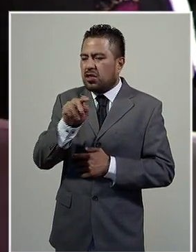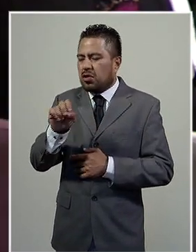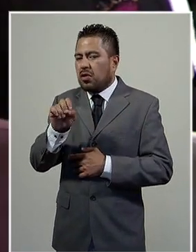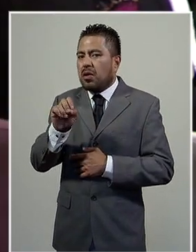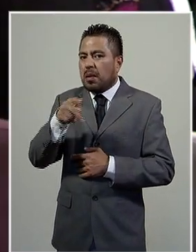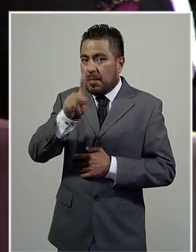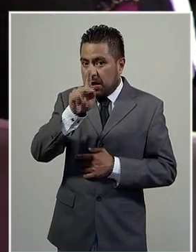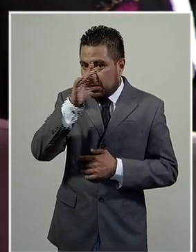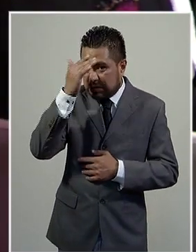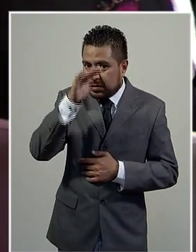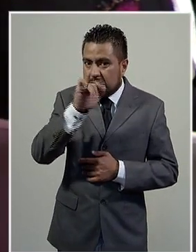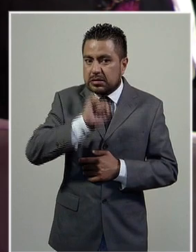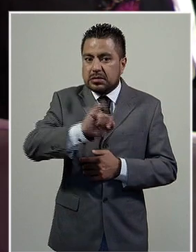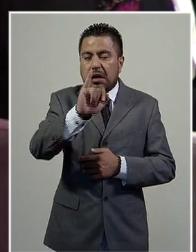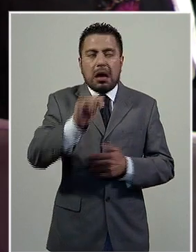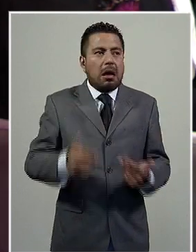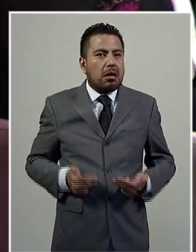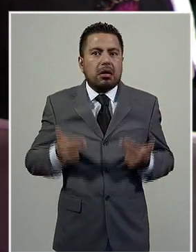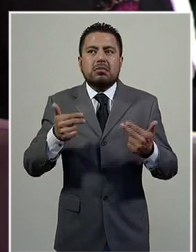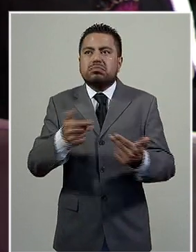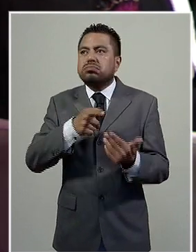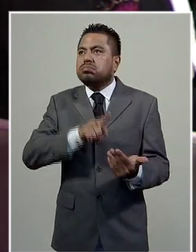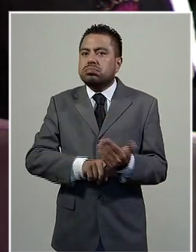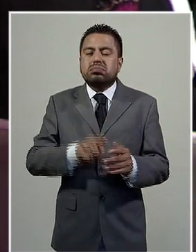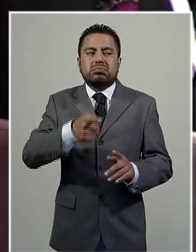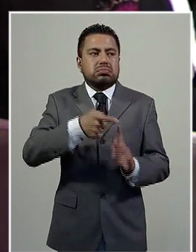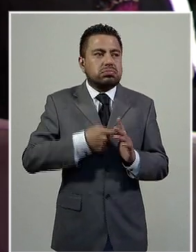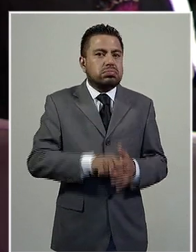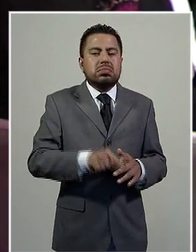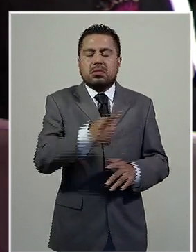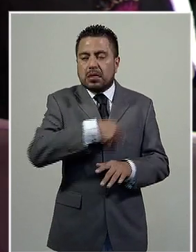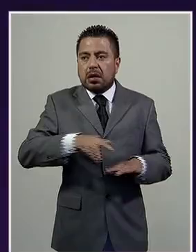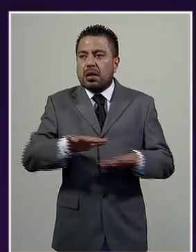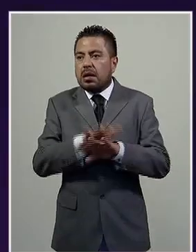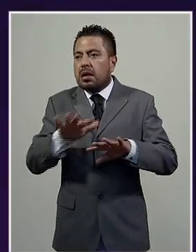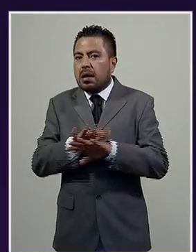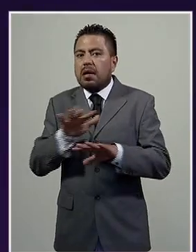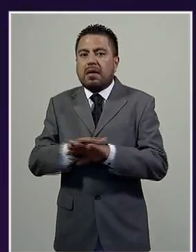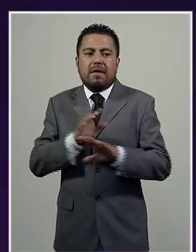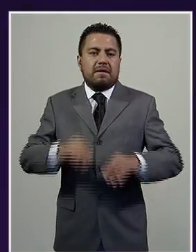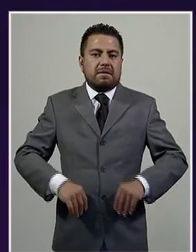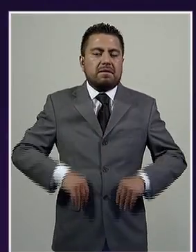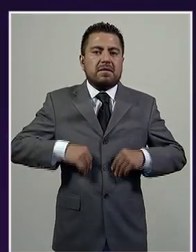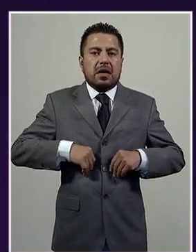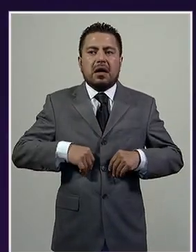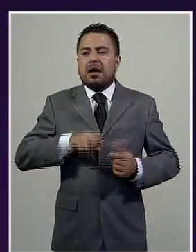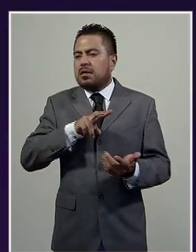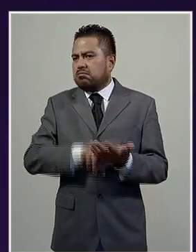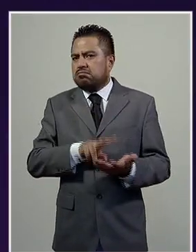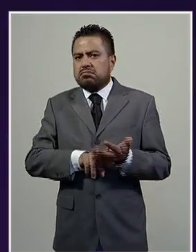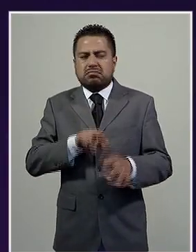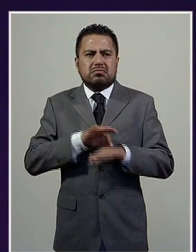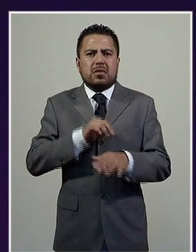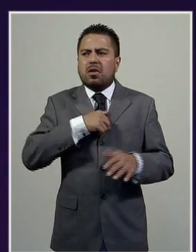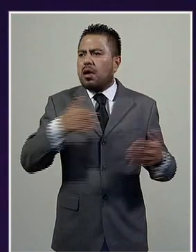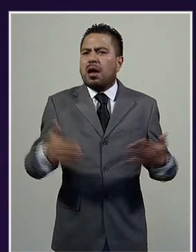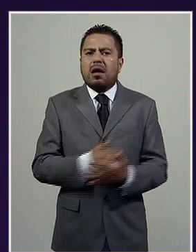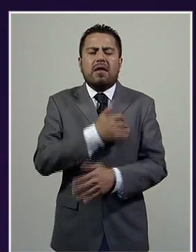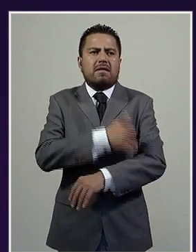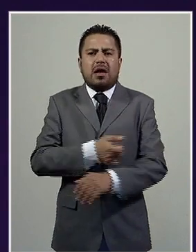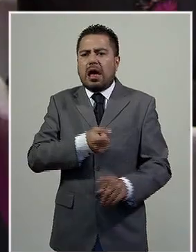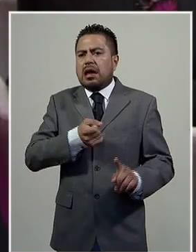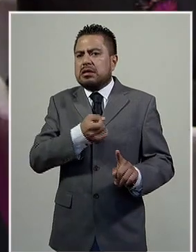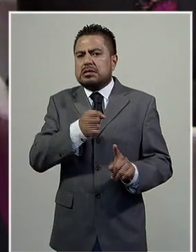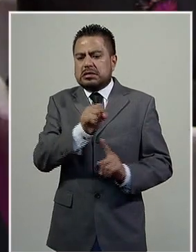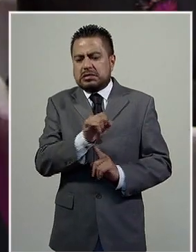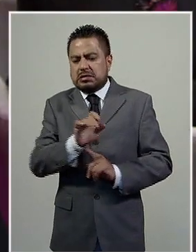sea, sí se genera, o sea, cuando uno empieza a hacer este cambio, ¿no? De vida, porque evidentemente yo no nací en una familia